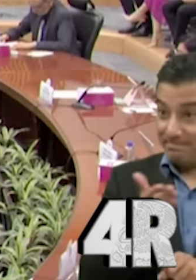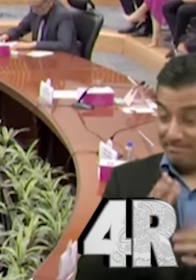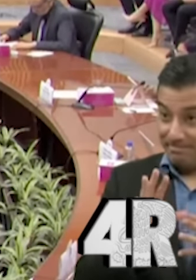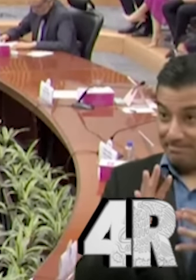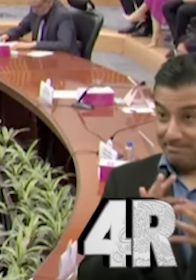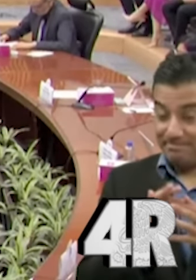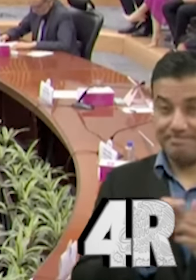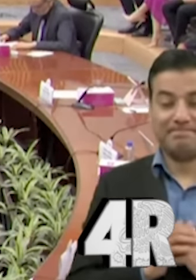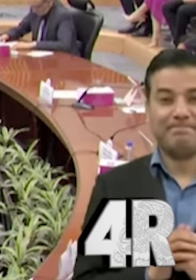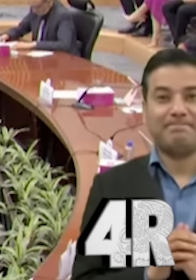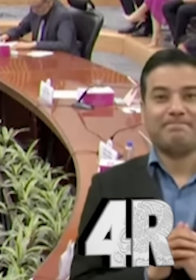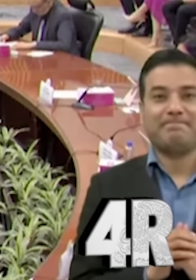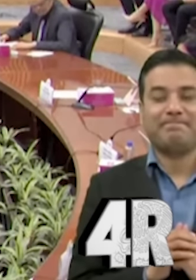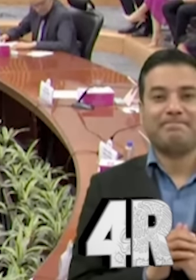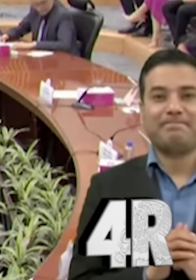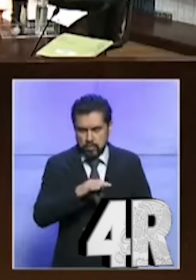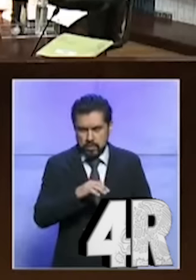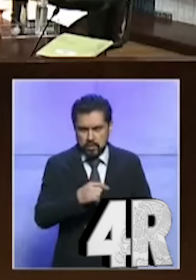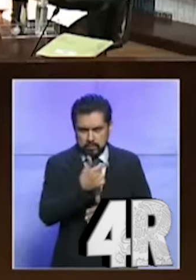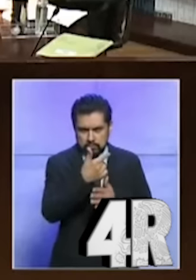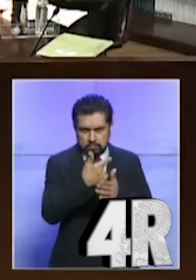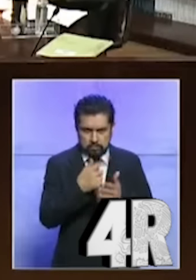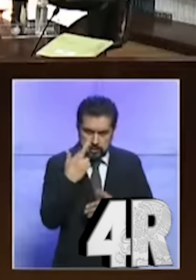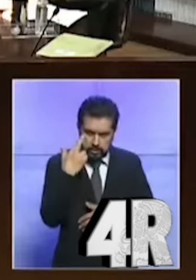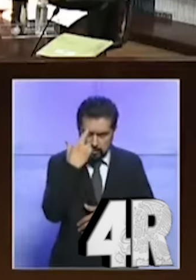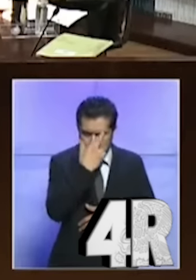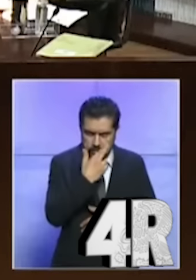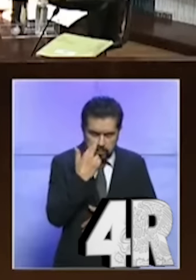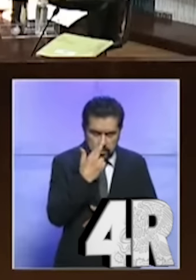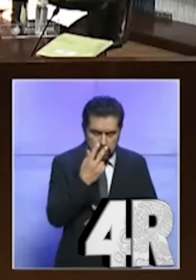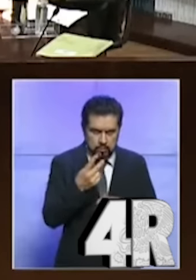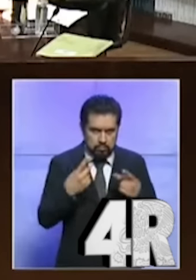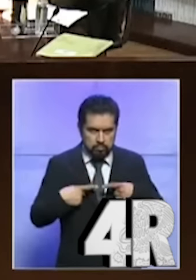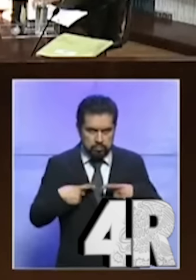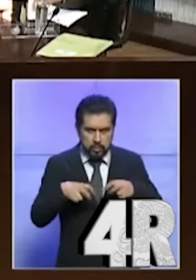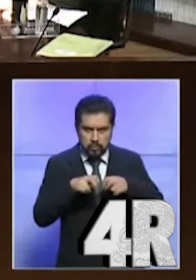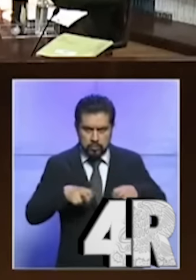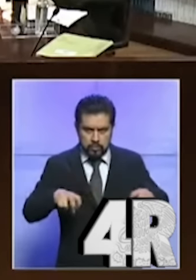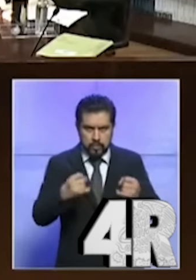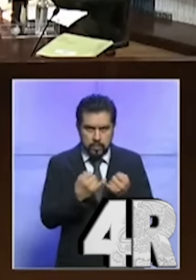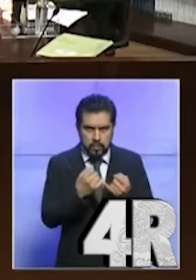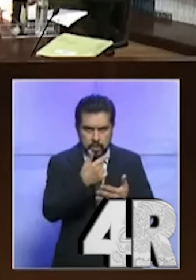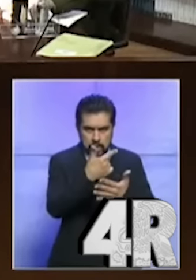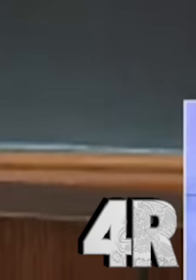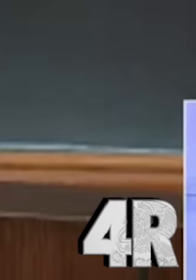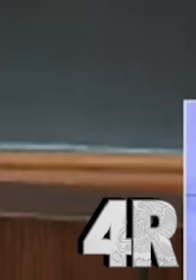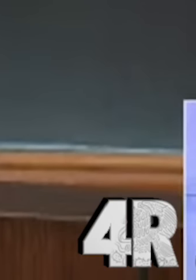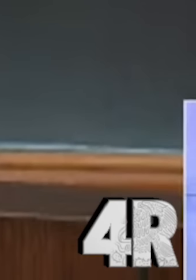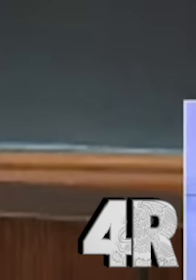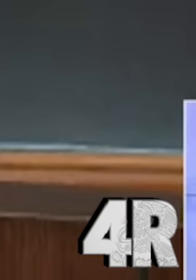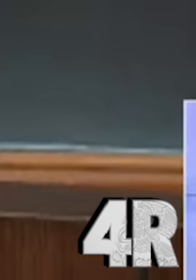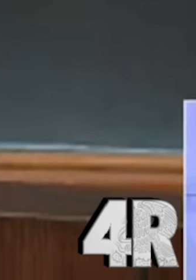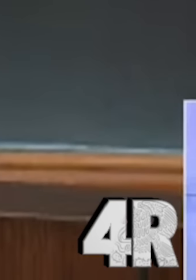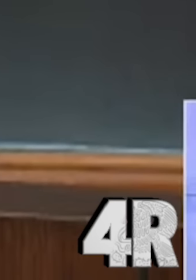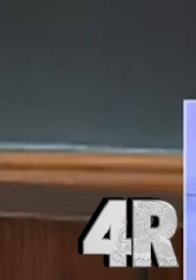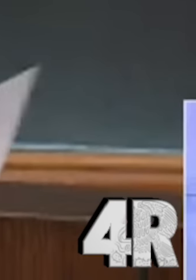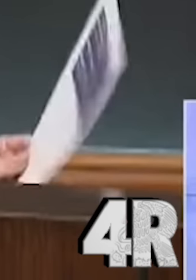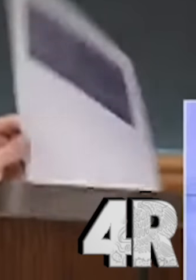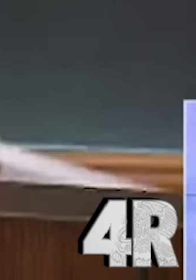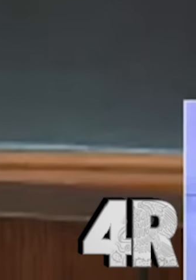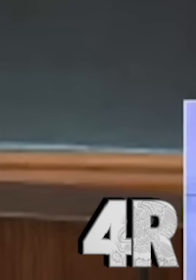que se va a seguir por todos estos amparos y controversias que se están metiendo a la fuerza por Norma Piña para dilatar el proceso